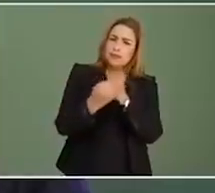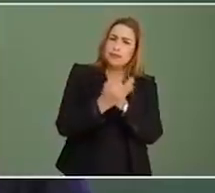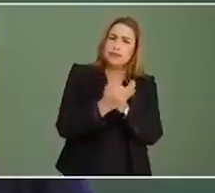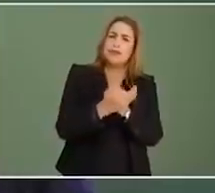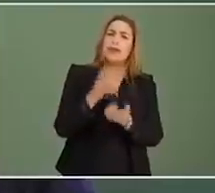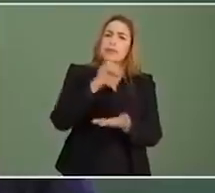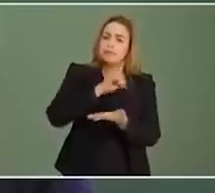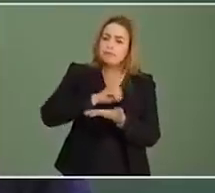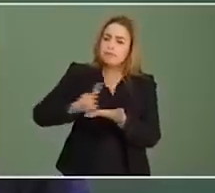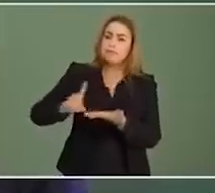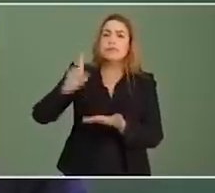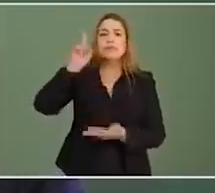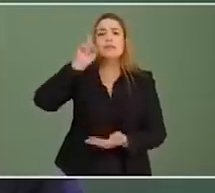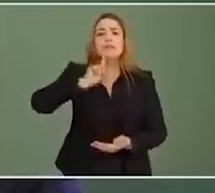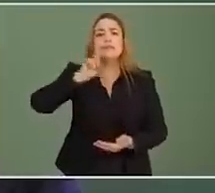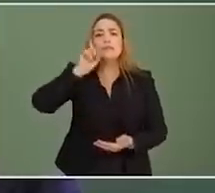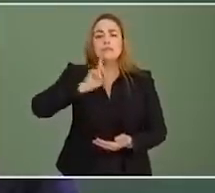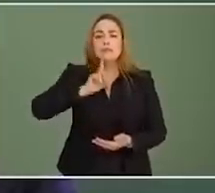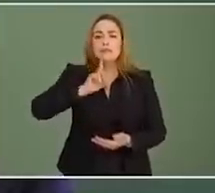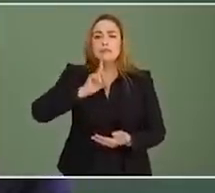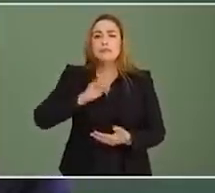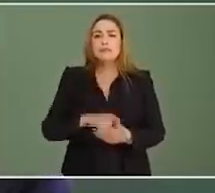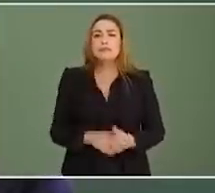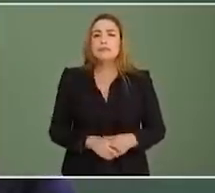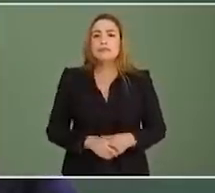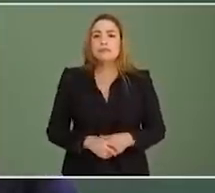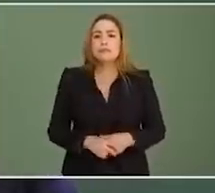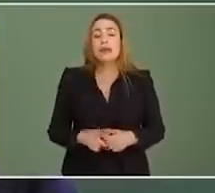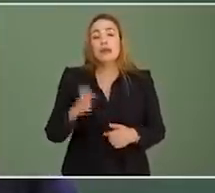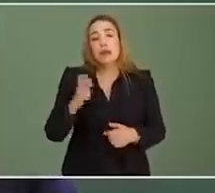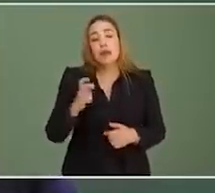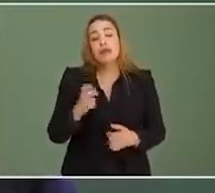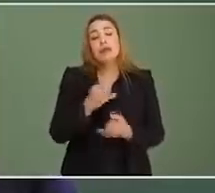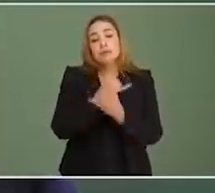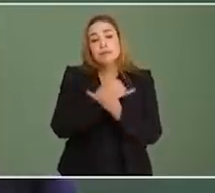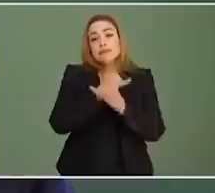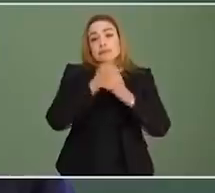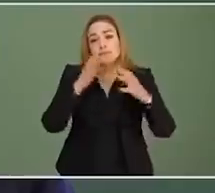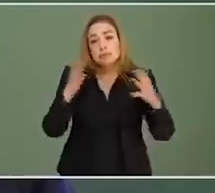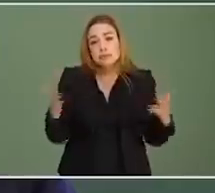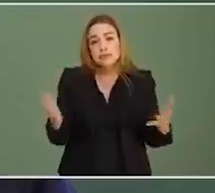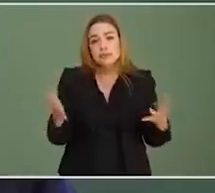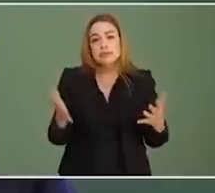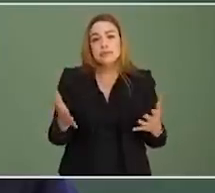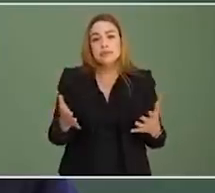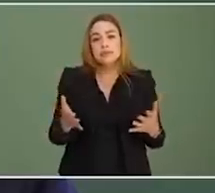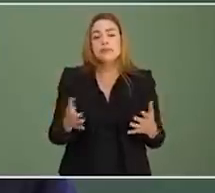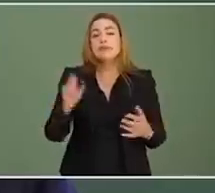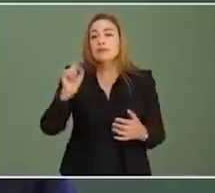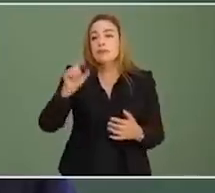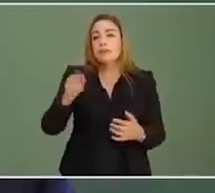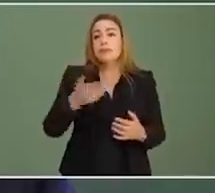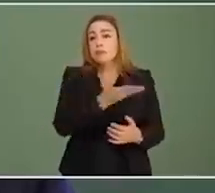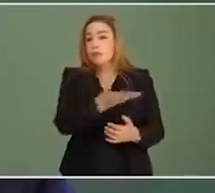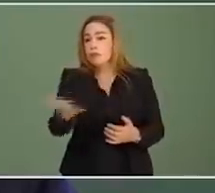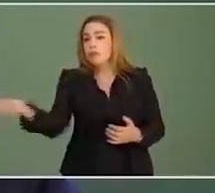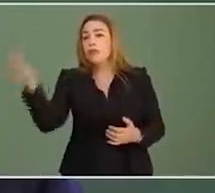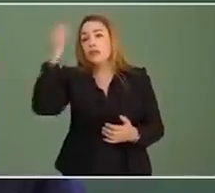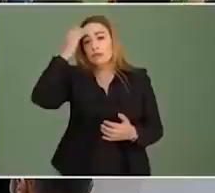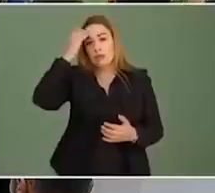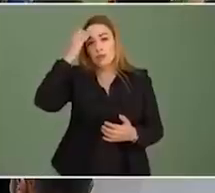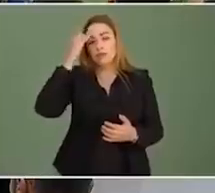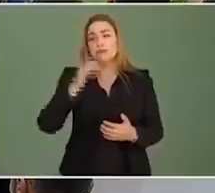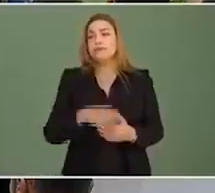las mujeres ese es el informe que también les damos a conocer